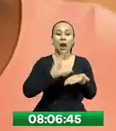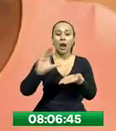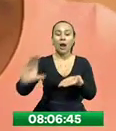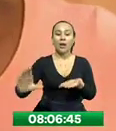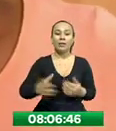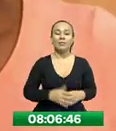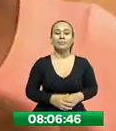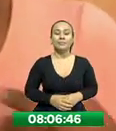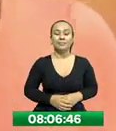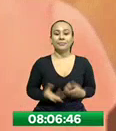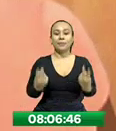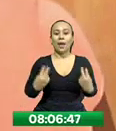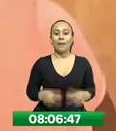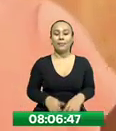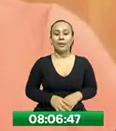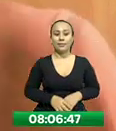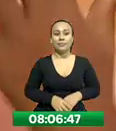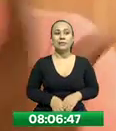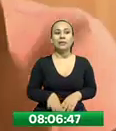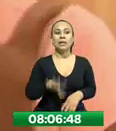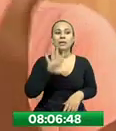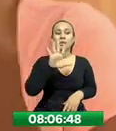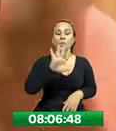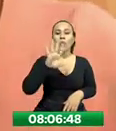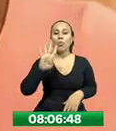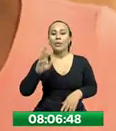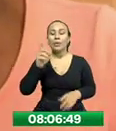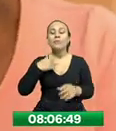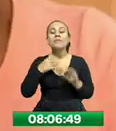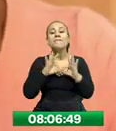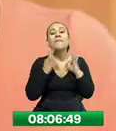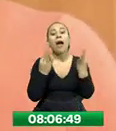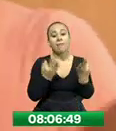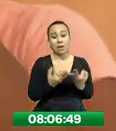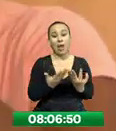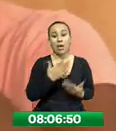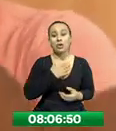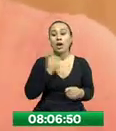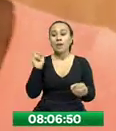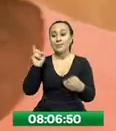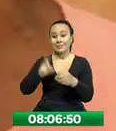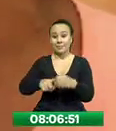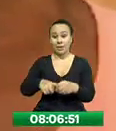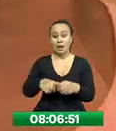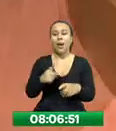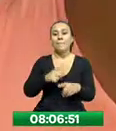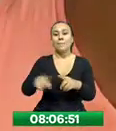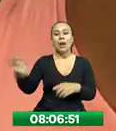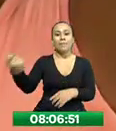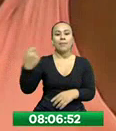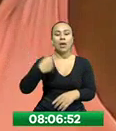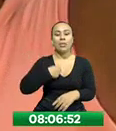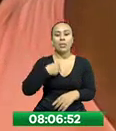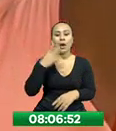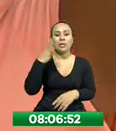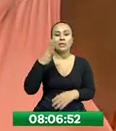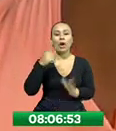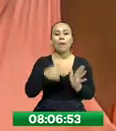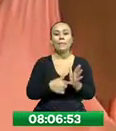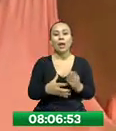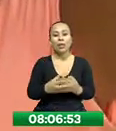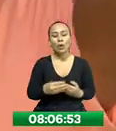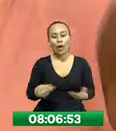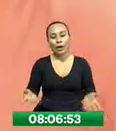¿Cuánto le da usted? Yo le di $4,000 porque metimos a 4 o 5 familiares nosotros ahí. Ella está cobrando $1,000 por persona. Por el terminal hay una